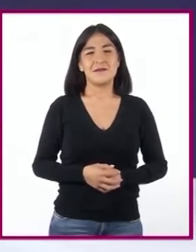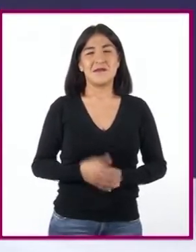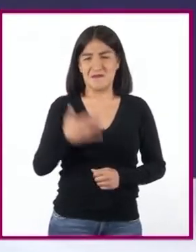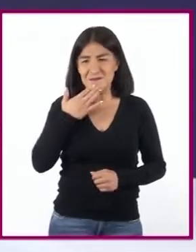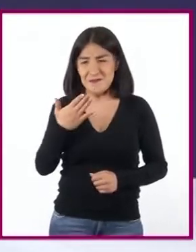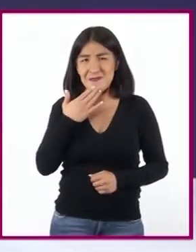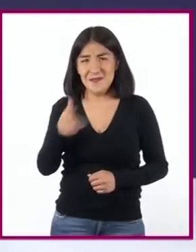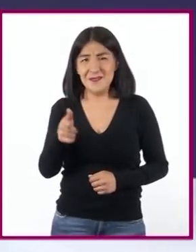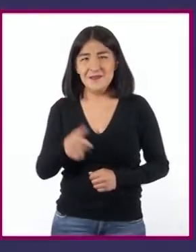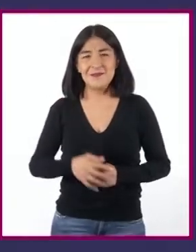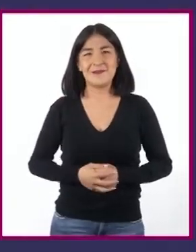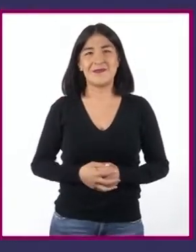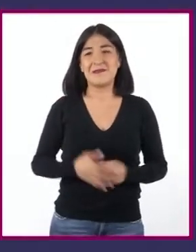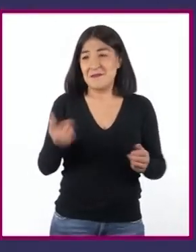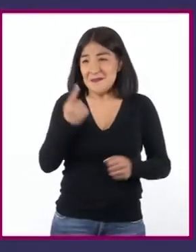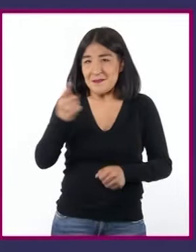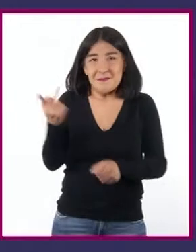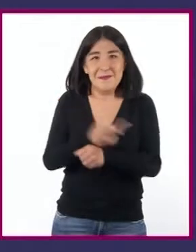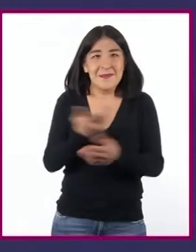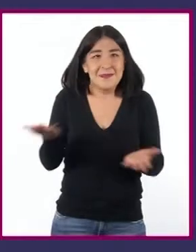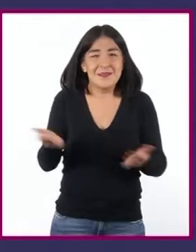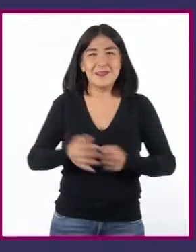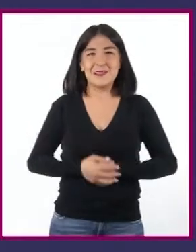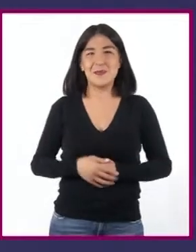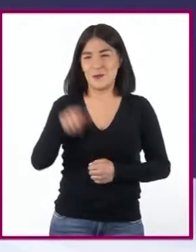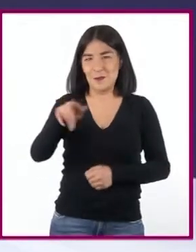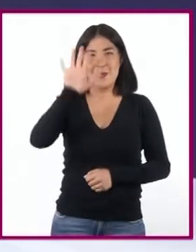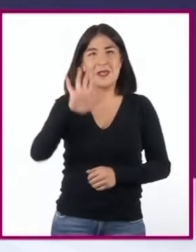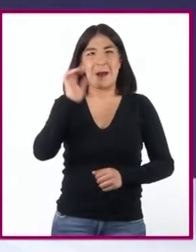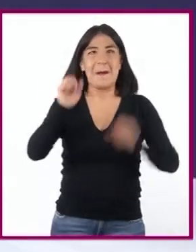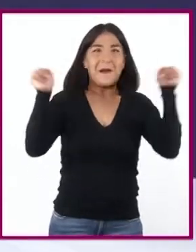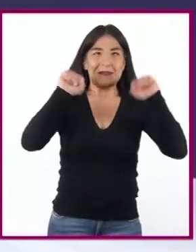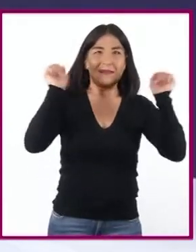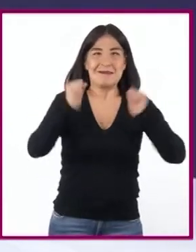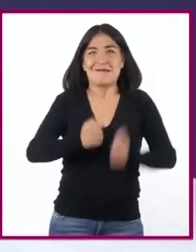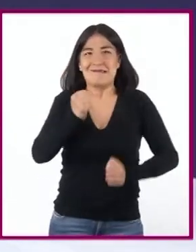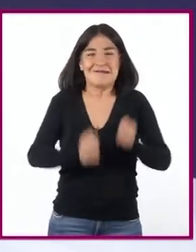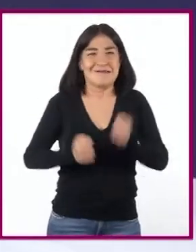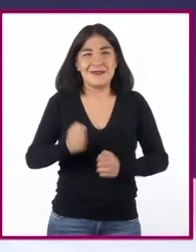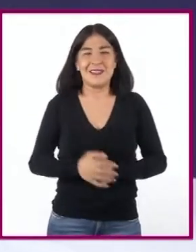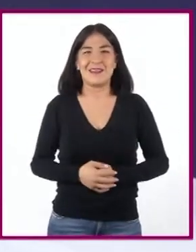¿Estás bien? ¿Qué te pasó? Parece que corriste un maratón.